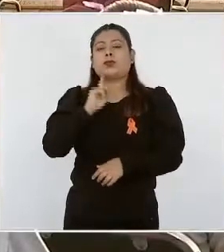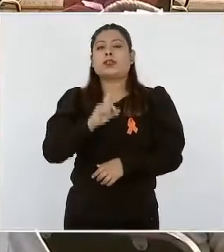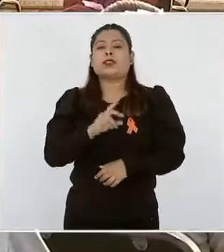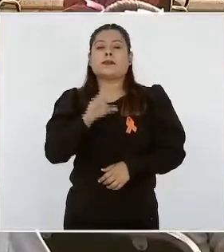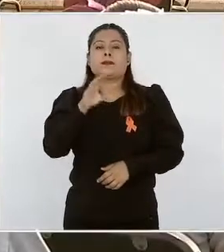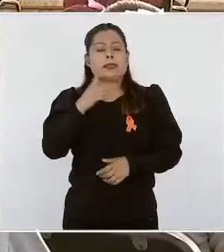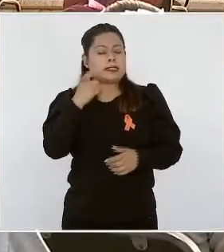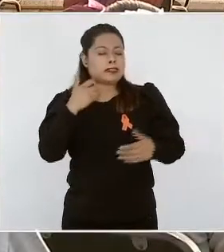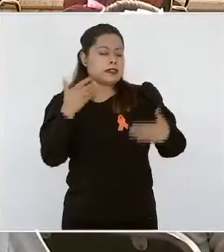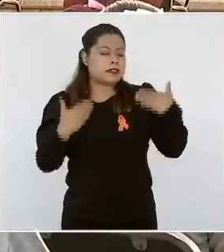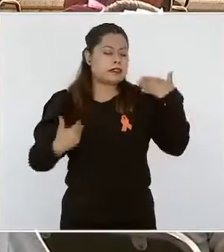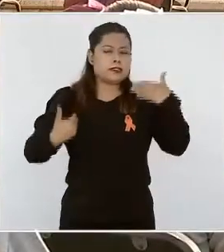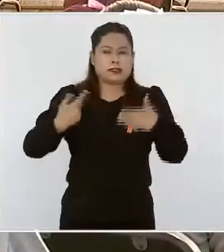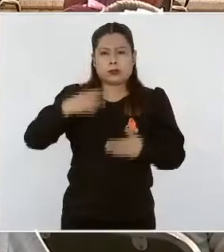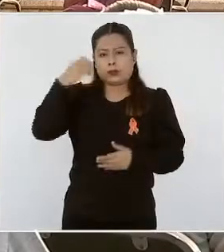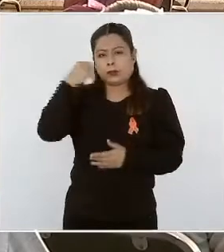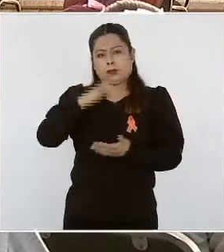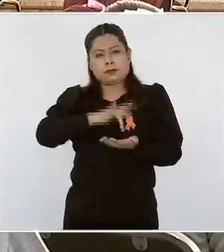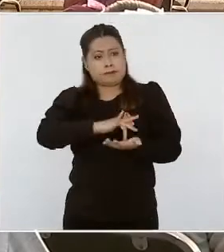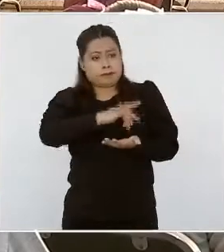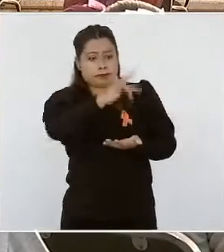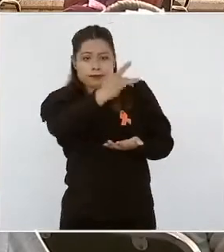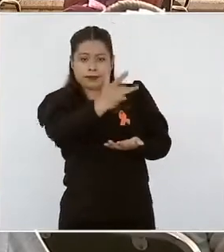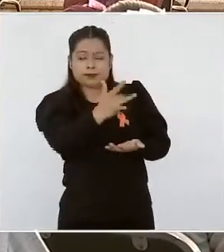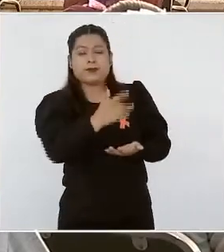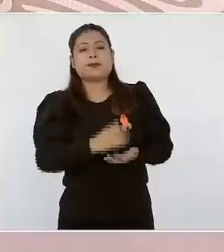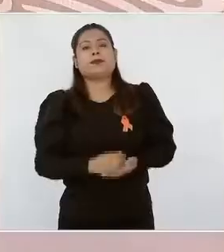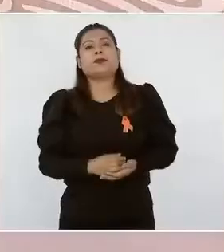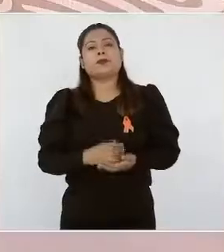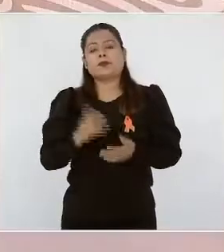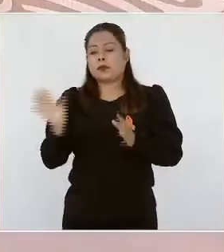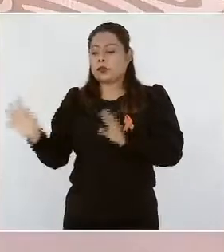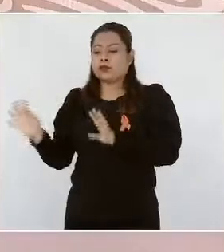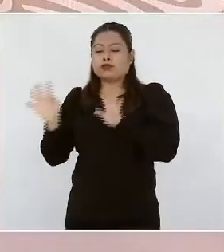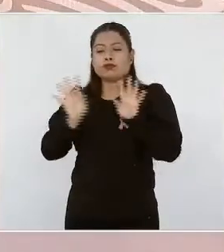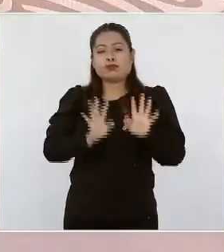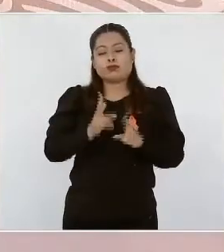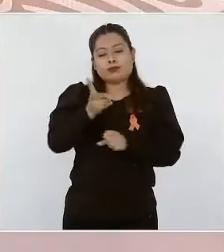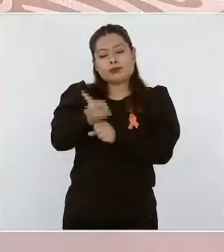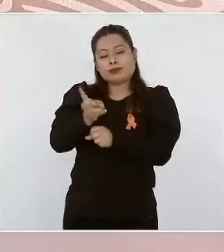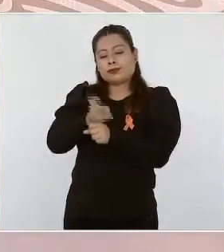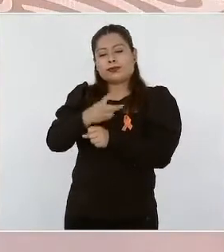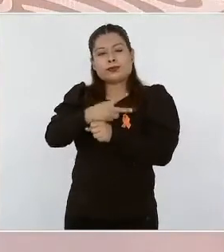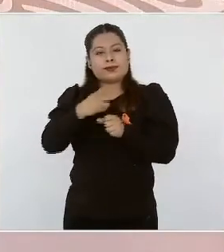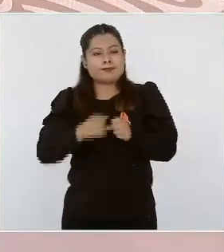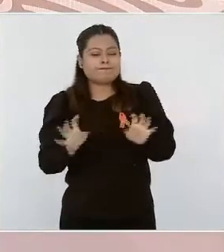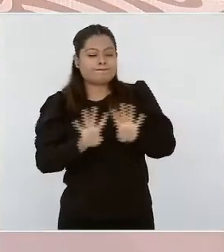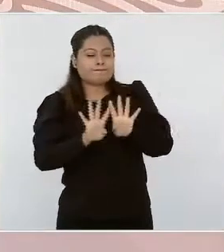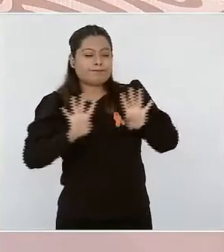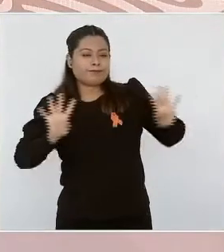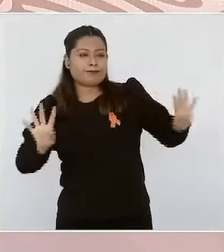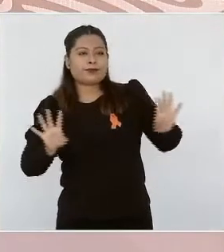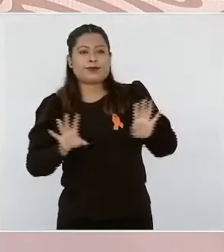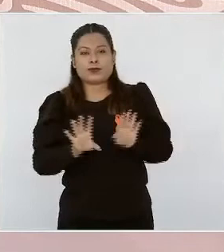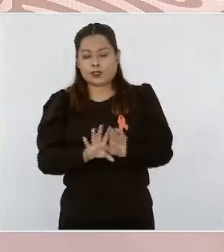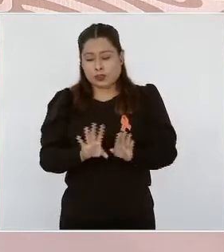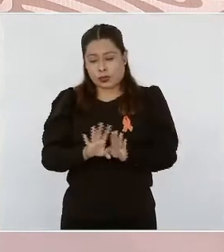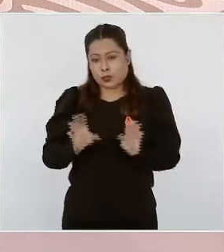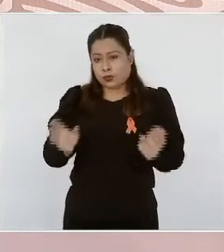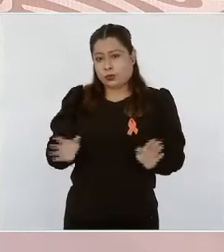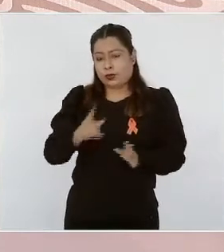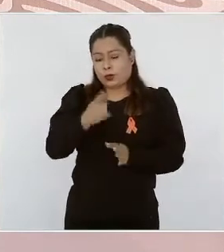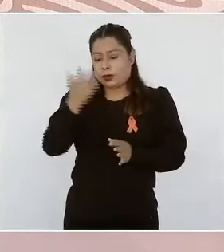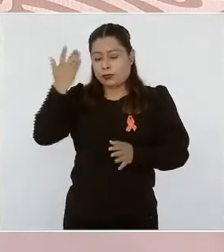Oaxaca. Te agradecemos que nos convoques, que nos invites, porque como bien